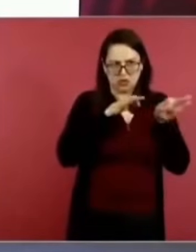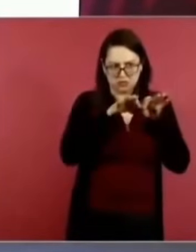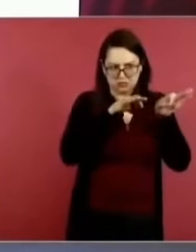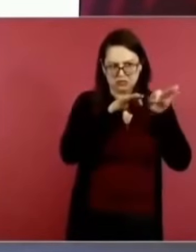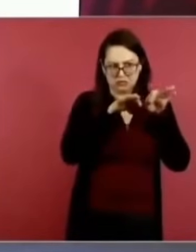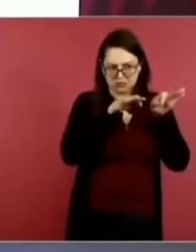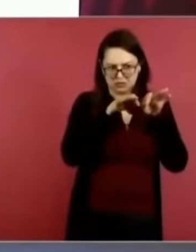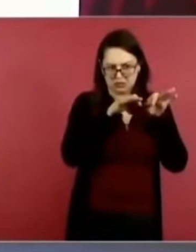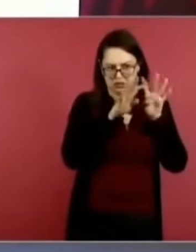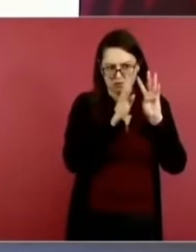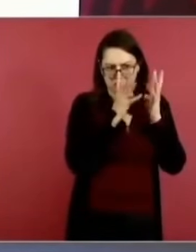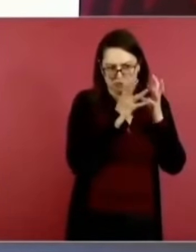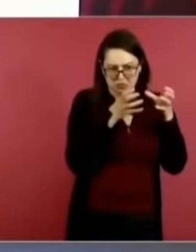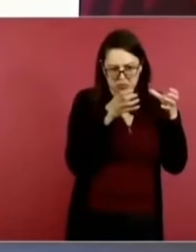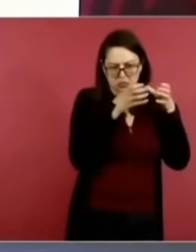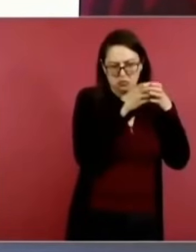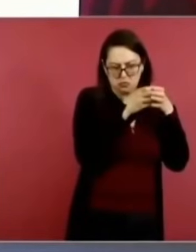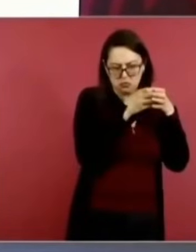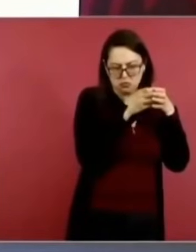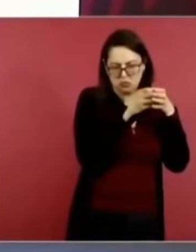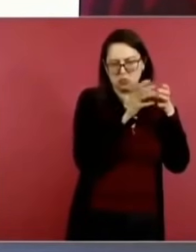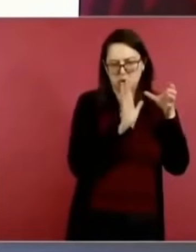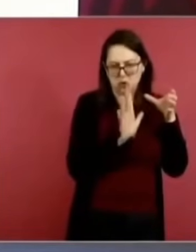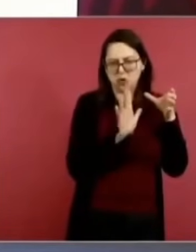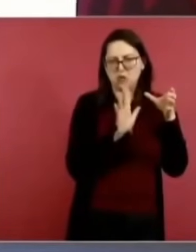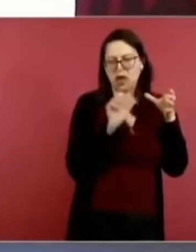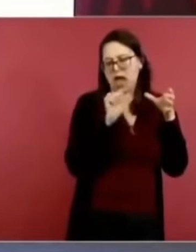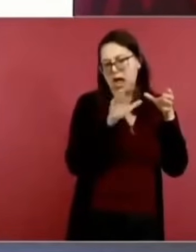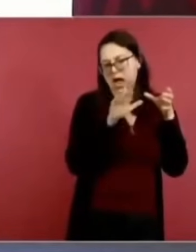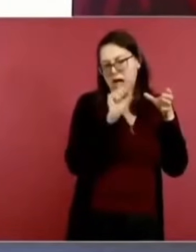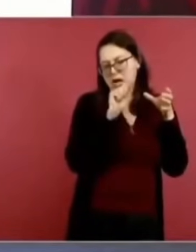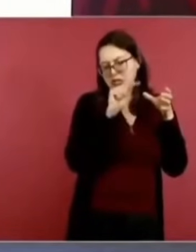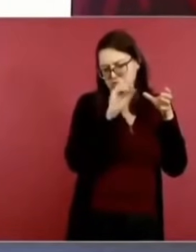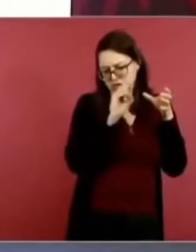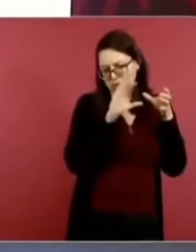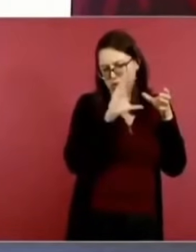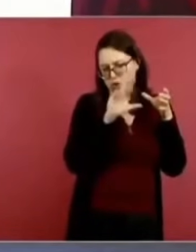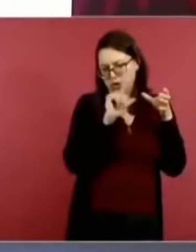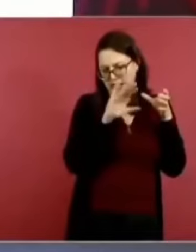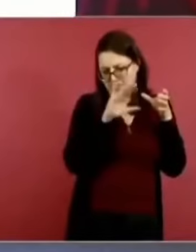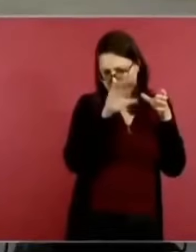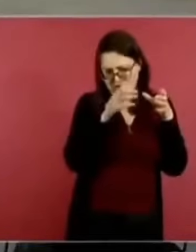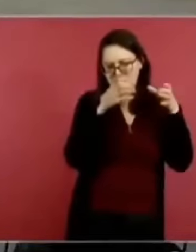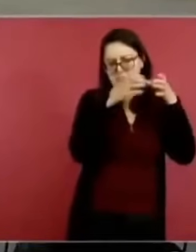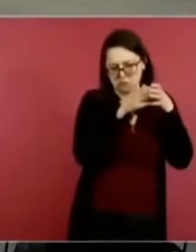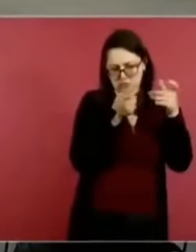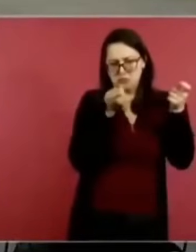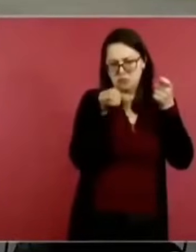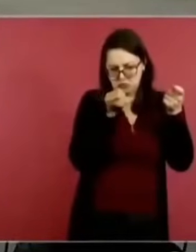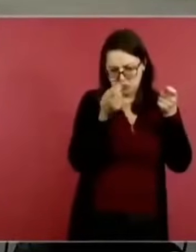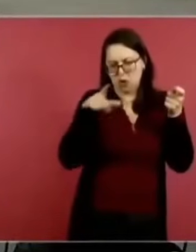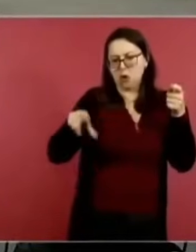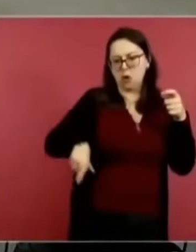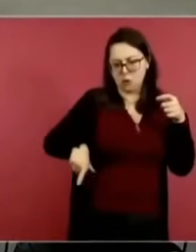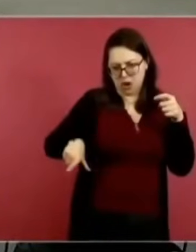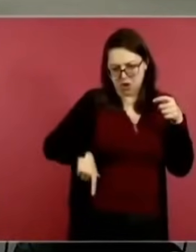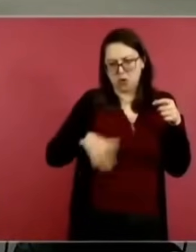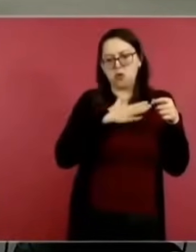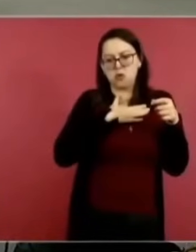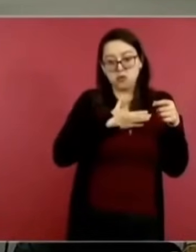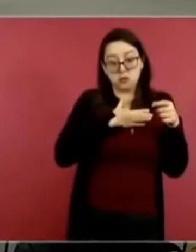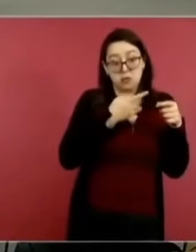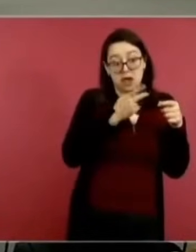unos cuantos, pero la oligarquía significa que se gobierna buscando el